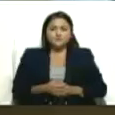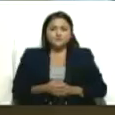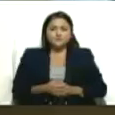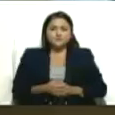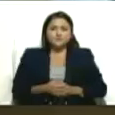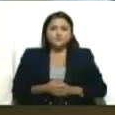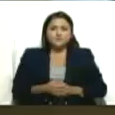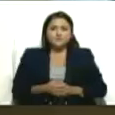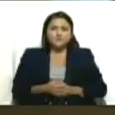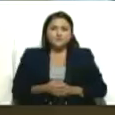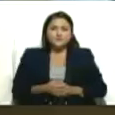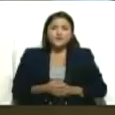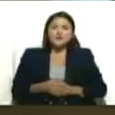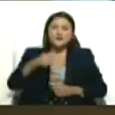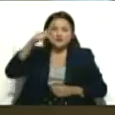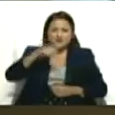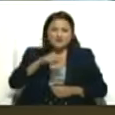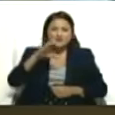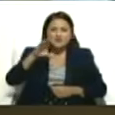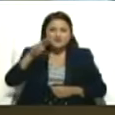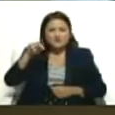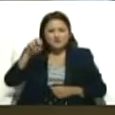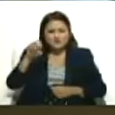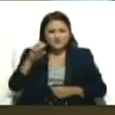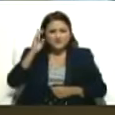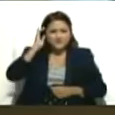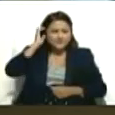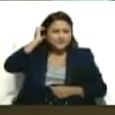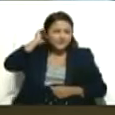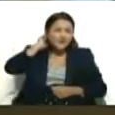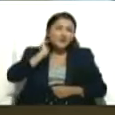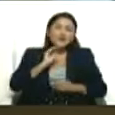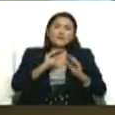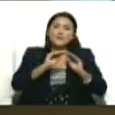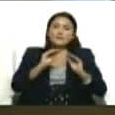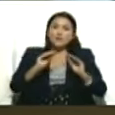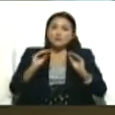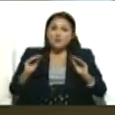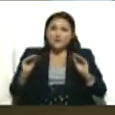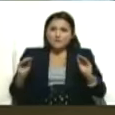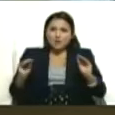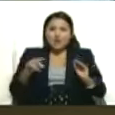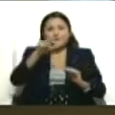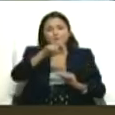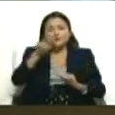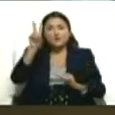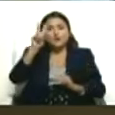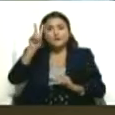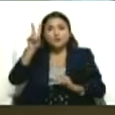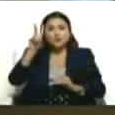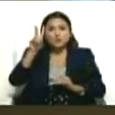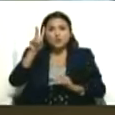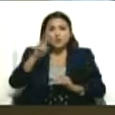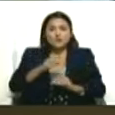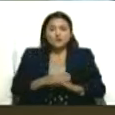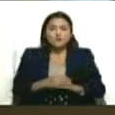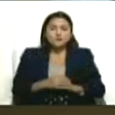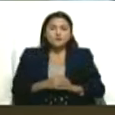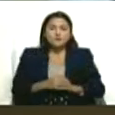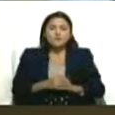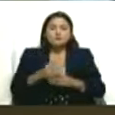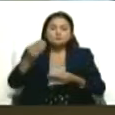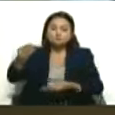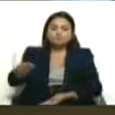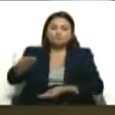Desde el Consejo Nacional Electoral informamos al pueblo venezolano que hemos